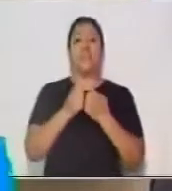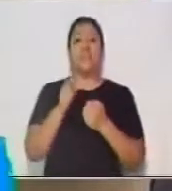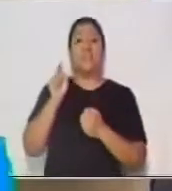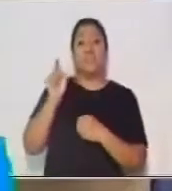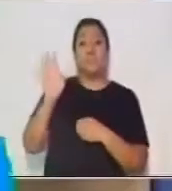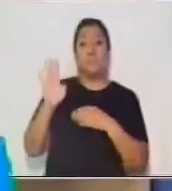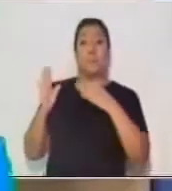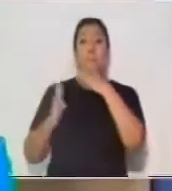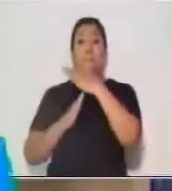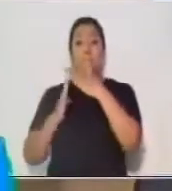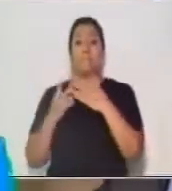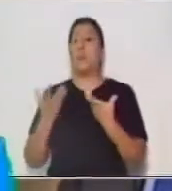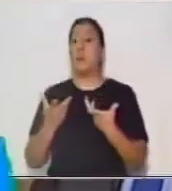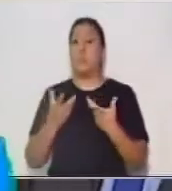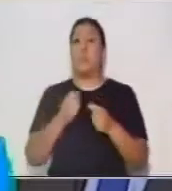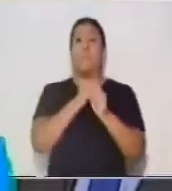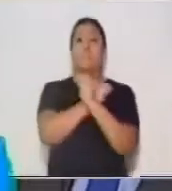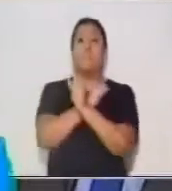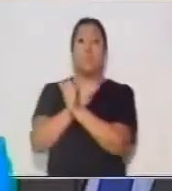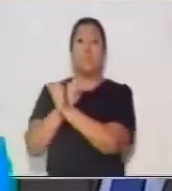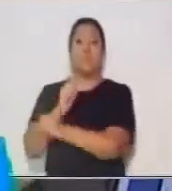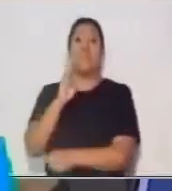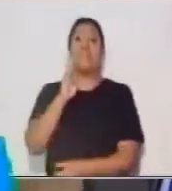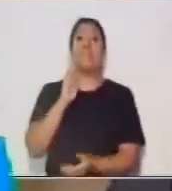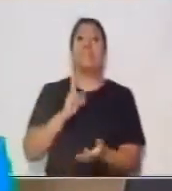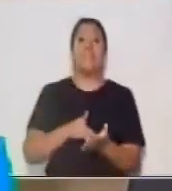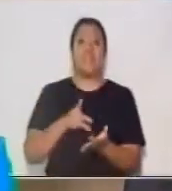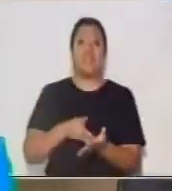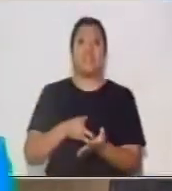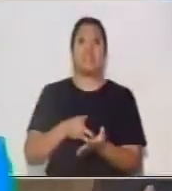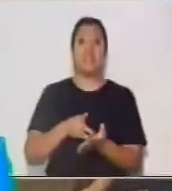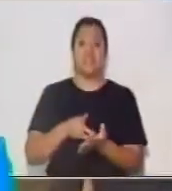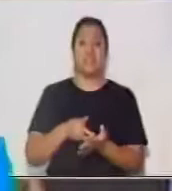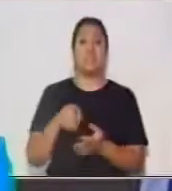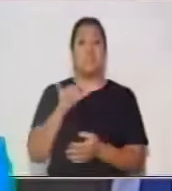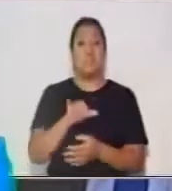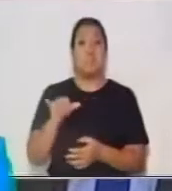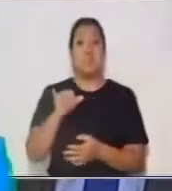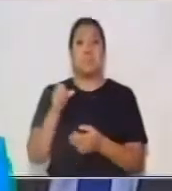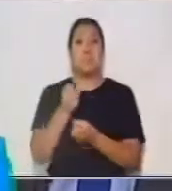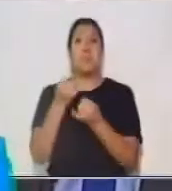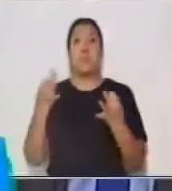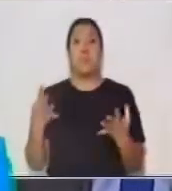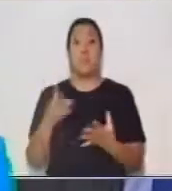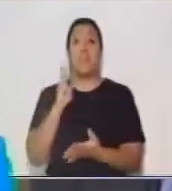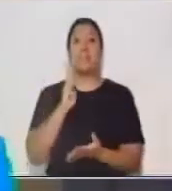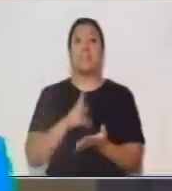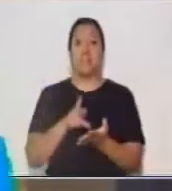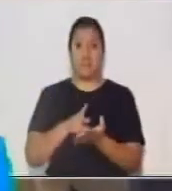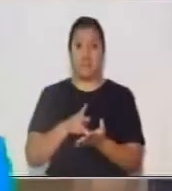nuestros nuevos pasteles. Fiesta, raclo, frutas, te encantarán. Pide a domicilio al